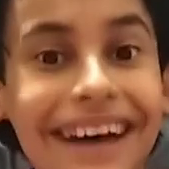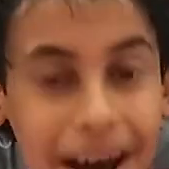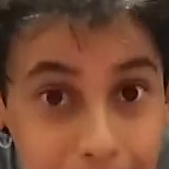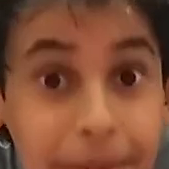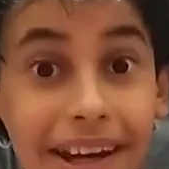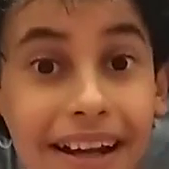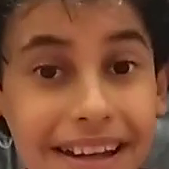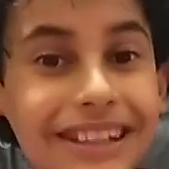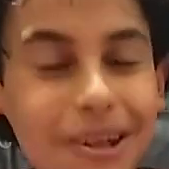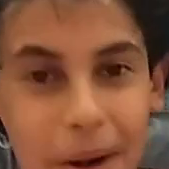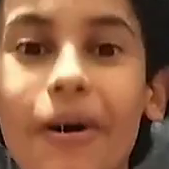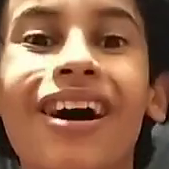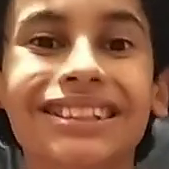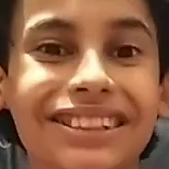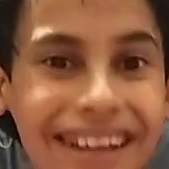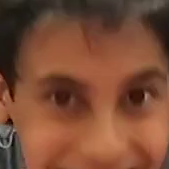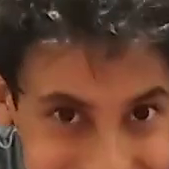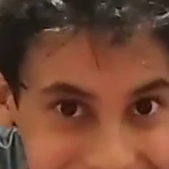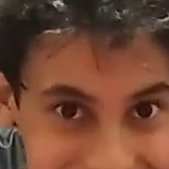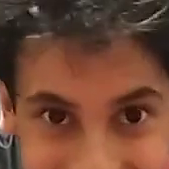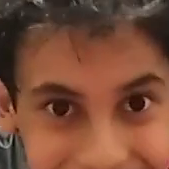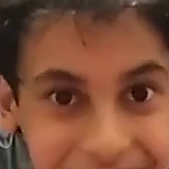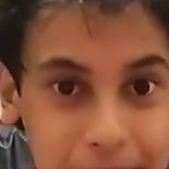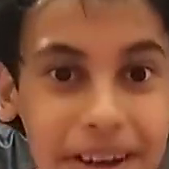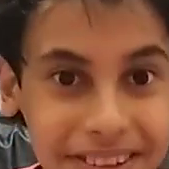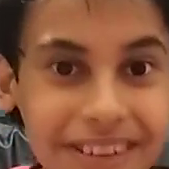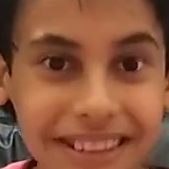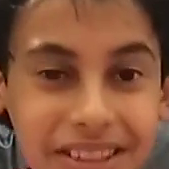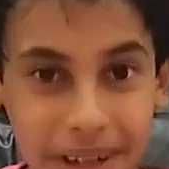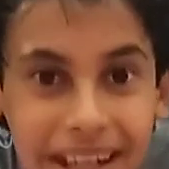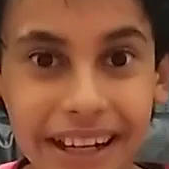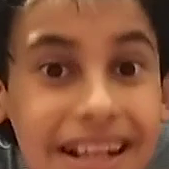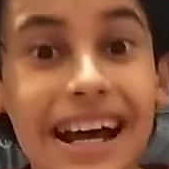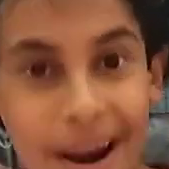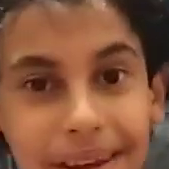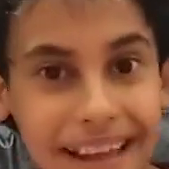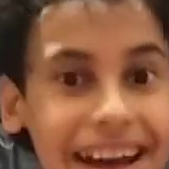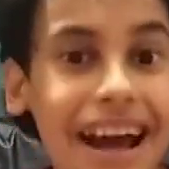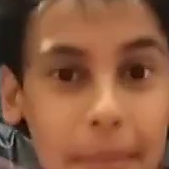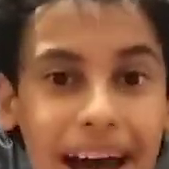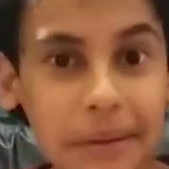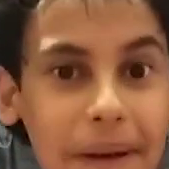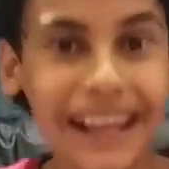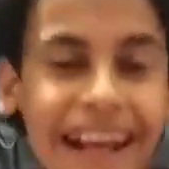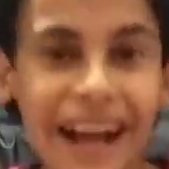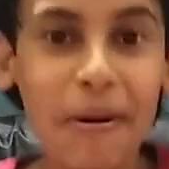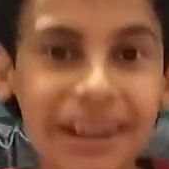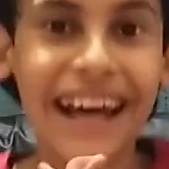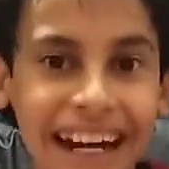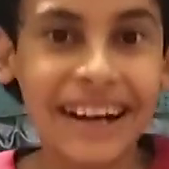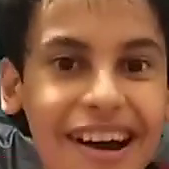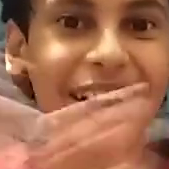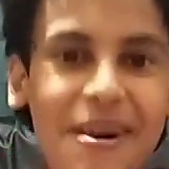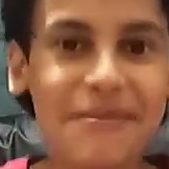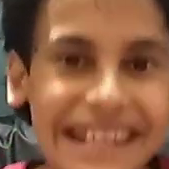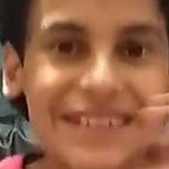que aprenda a vivir, y su propósito aquí en la tierra logre pronto descubrir. A la vida, al rat, para que diga